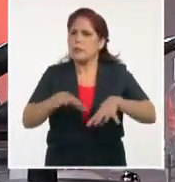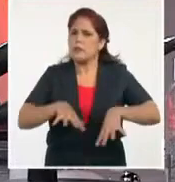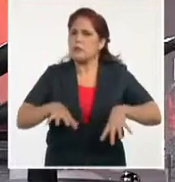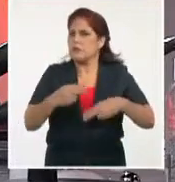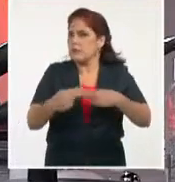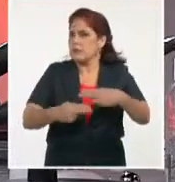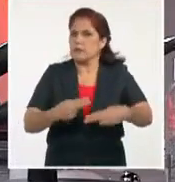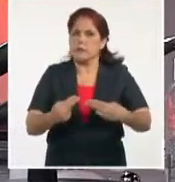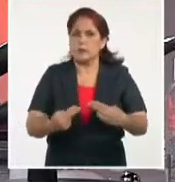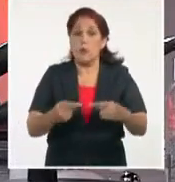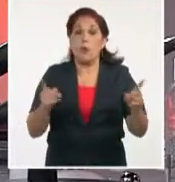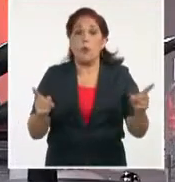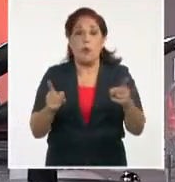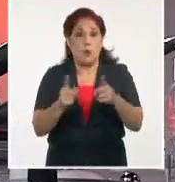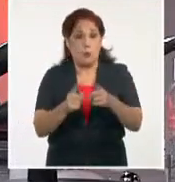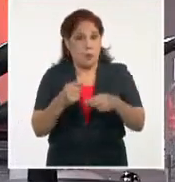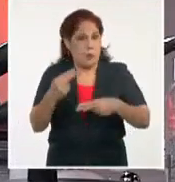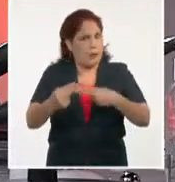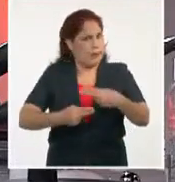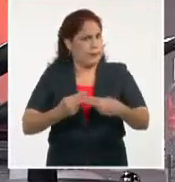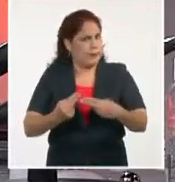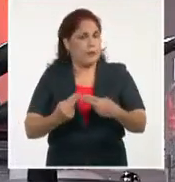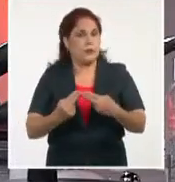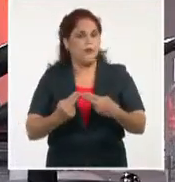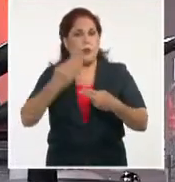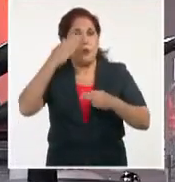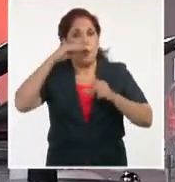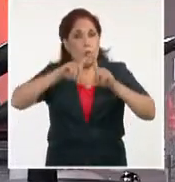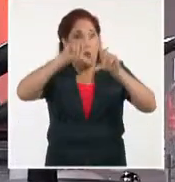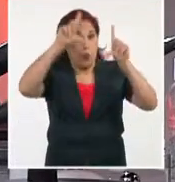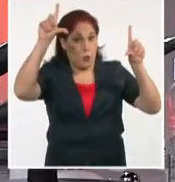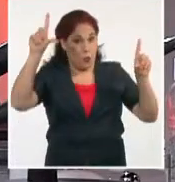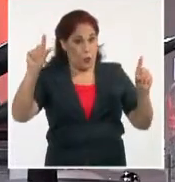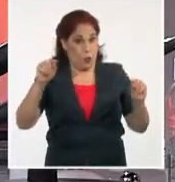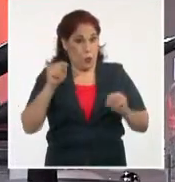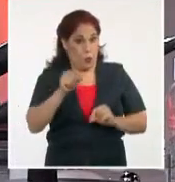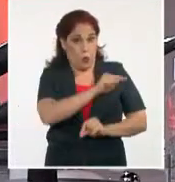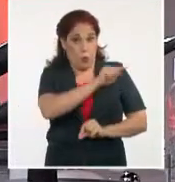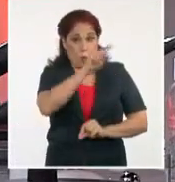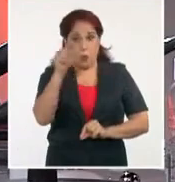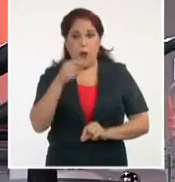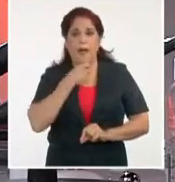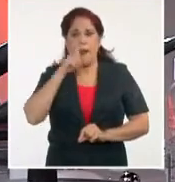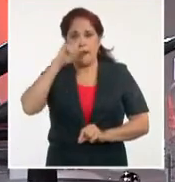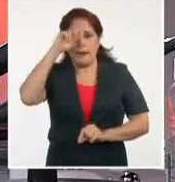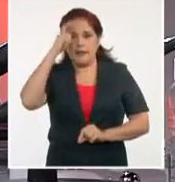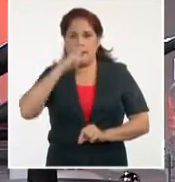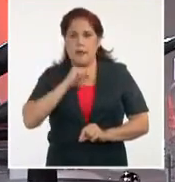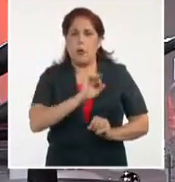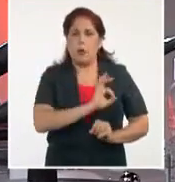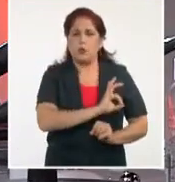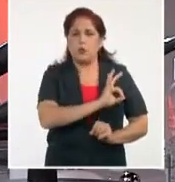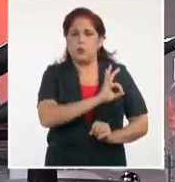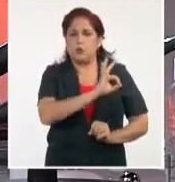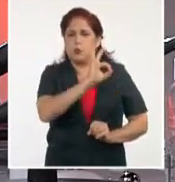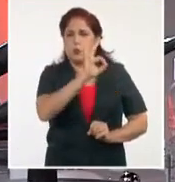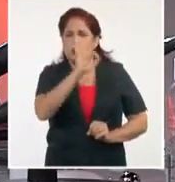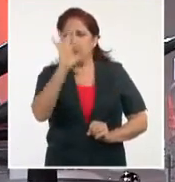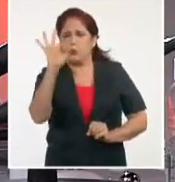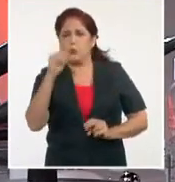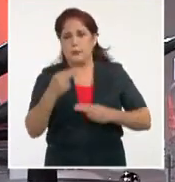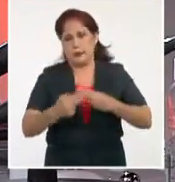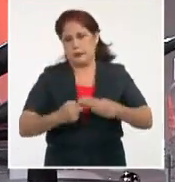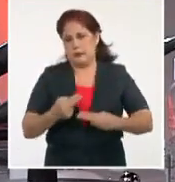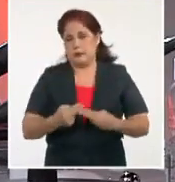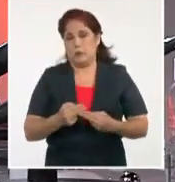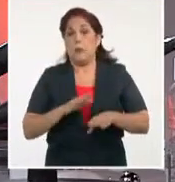ocurrió, un resumen de lo que se recogió a lo largo de las horas del paso de esta tormenta tropical, y también la